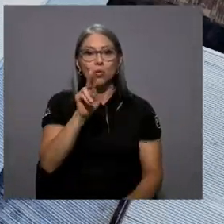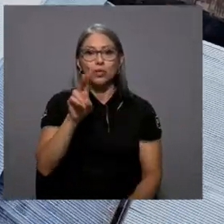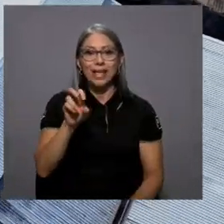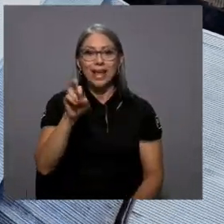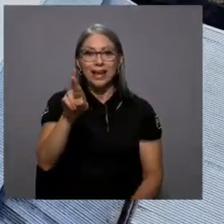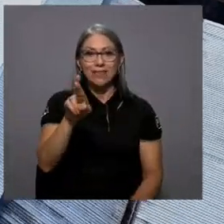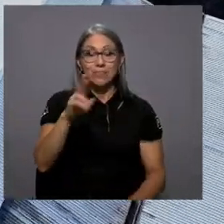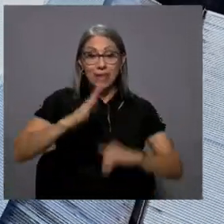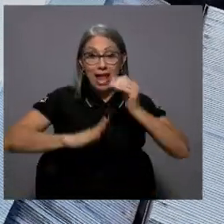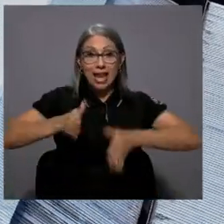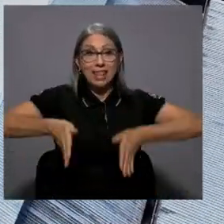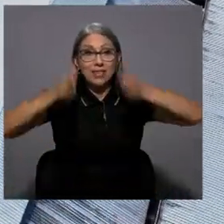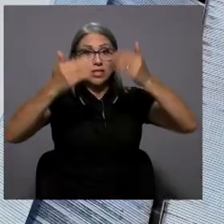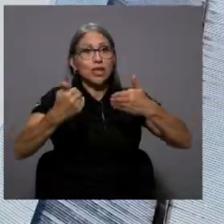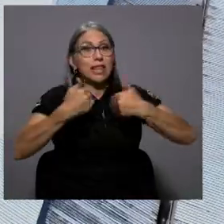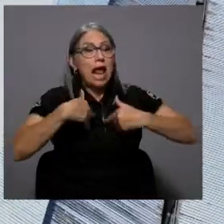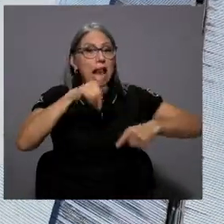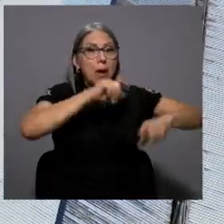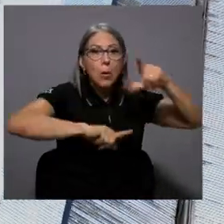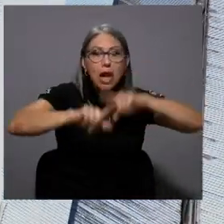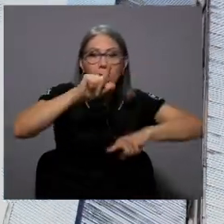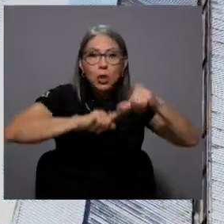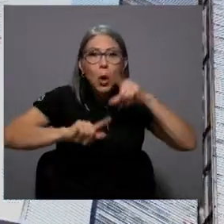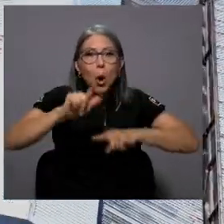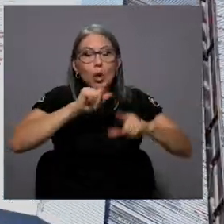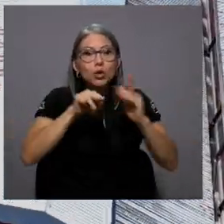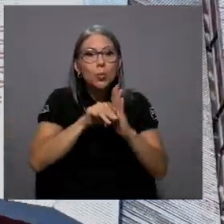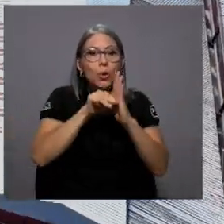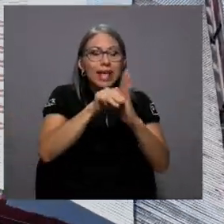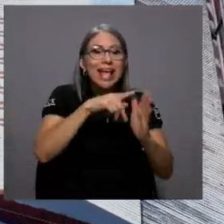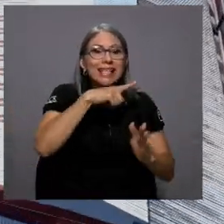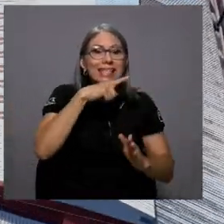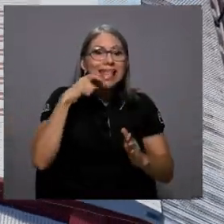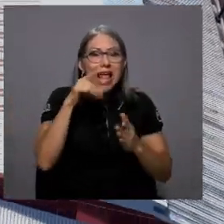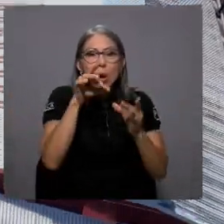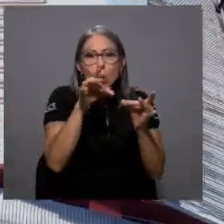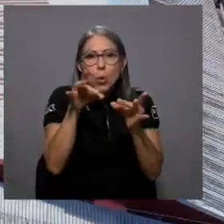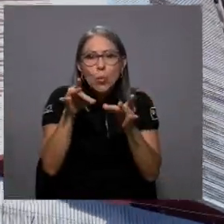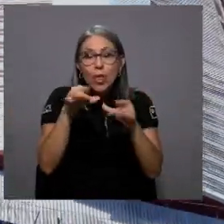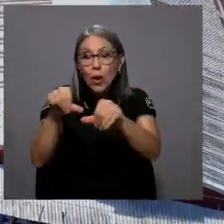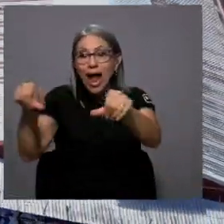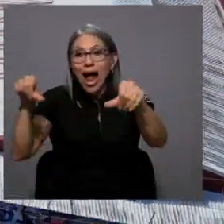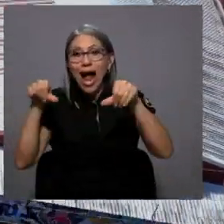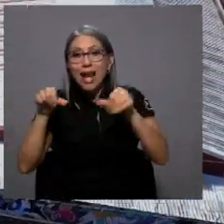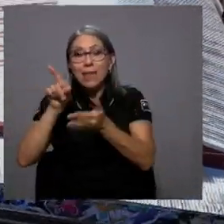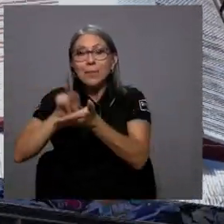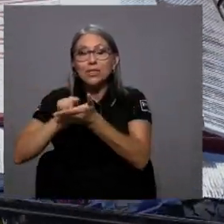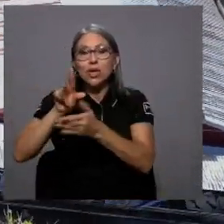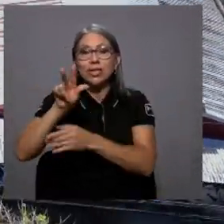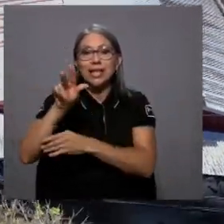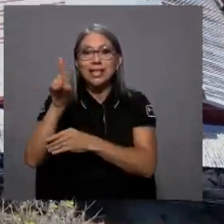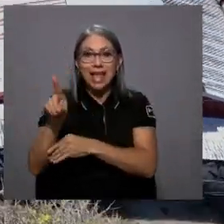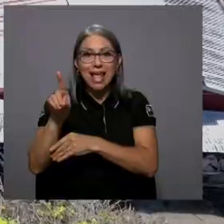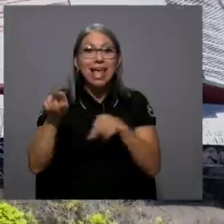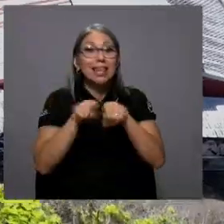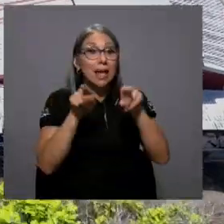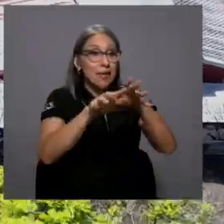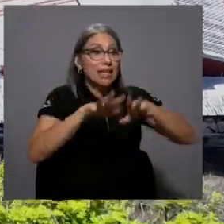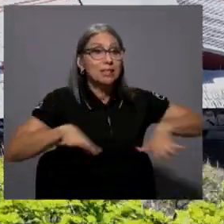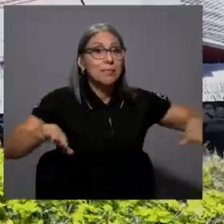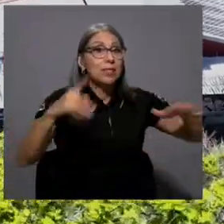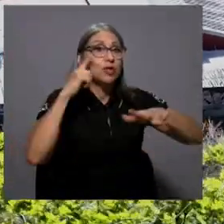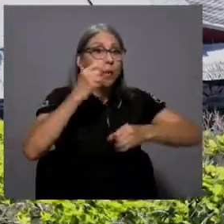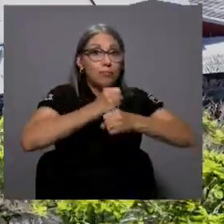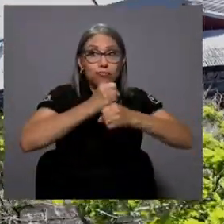UCR. El edificio contará con laboratorios de prototipado seco y húmedo, área de impresión en 3D, espacios de